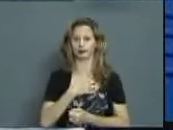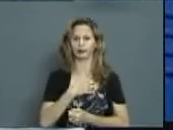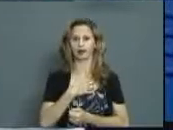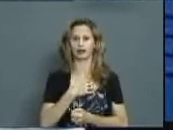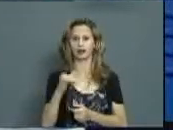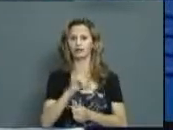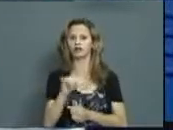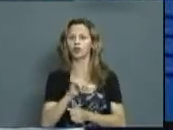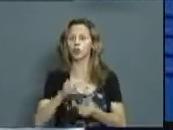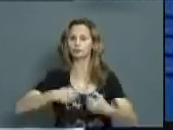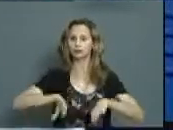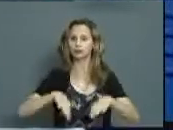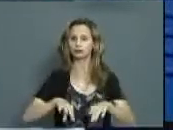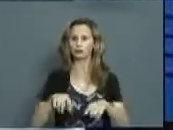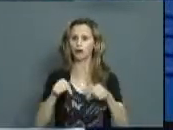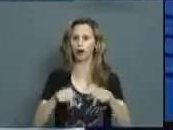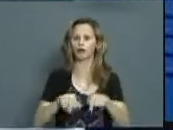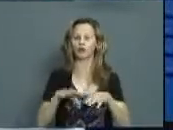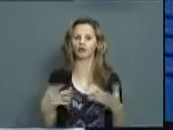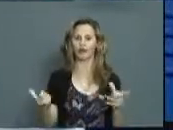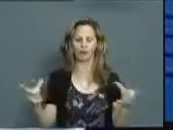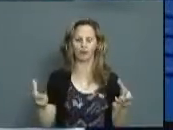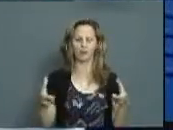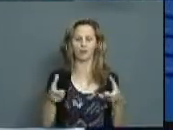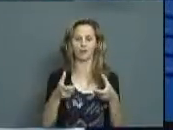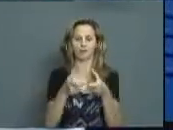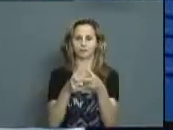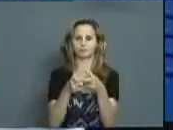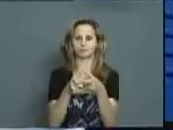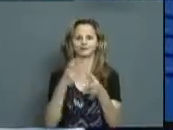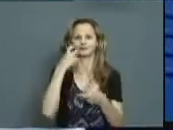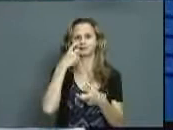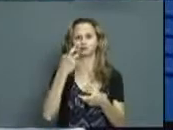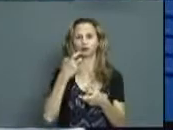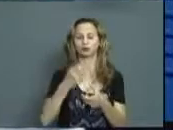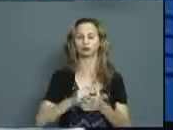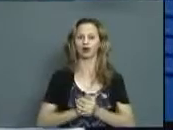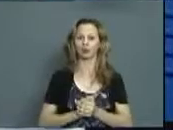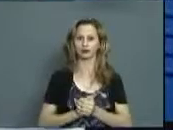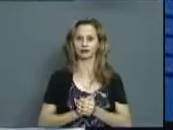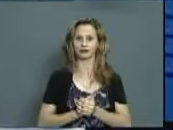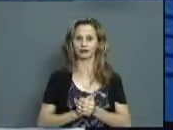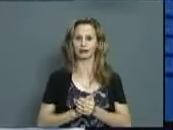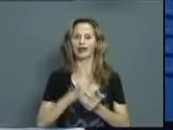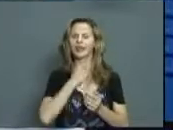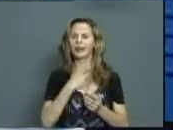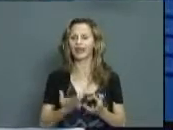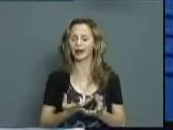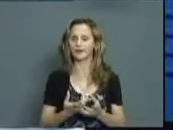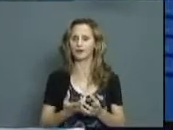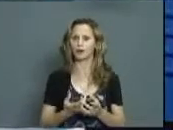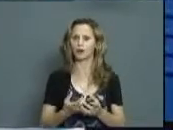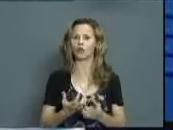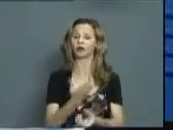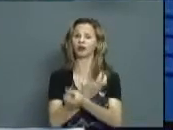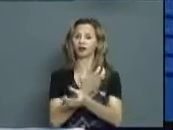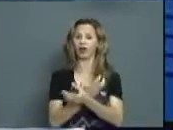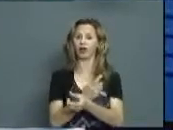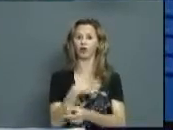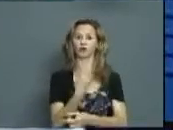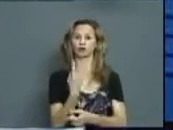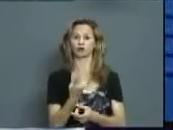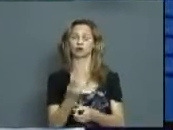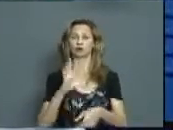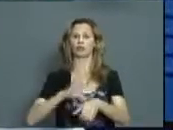haya ido disminuyendo. Y eso es la solución de nosotros, o que nos dé la enfermedad, que es riesgoso porque entonces se